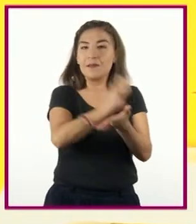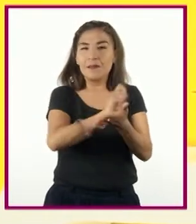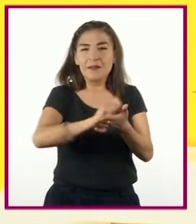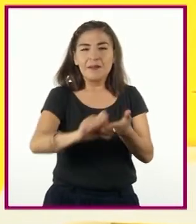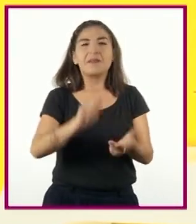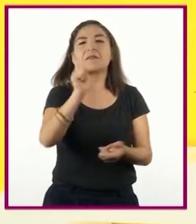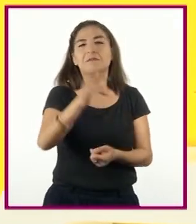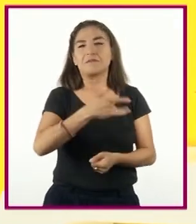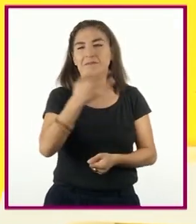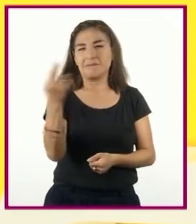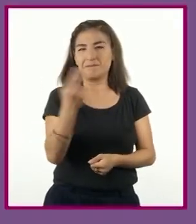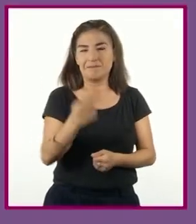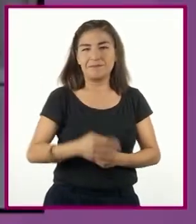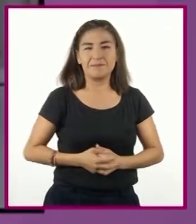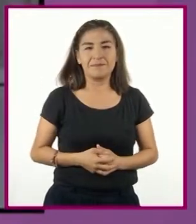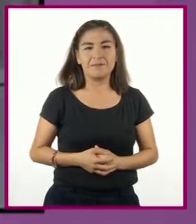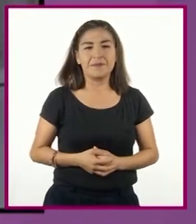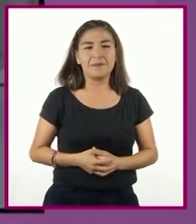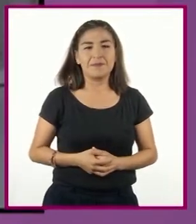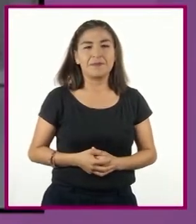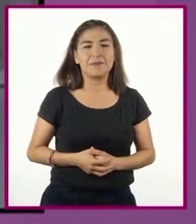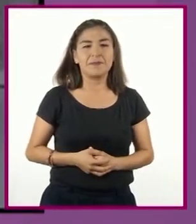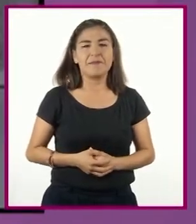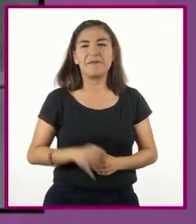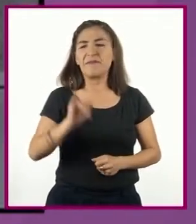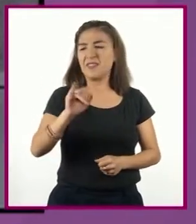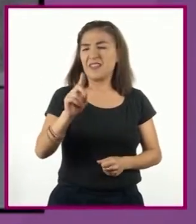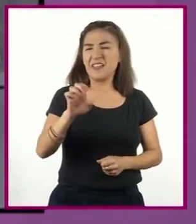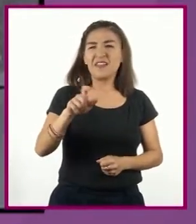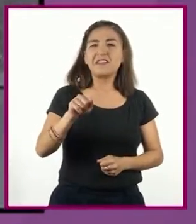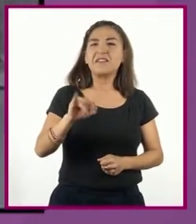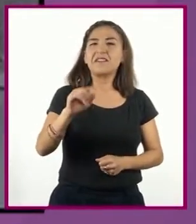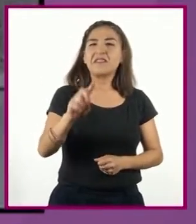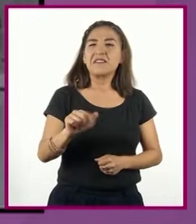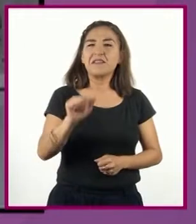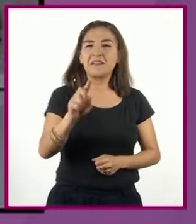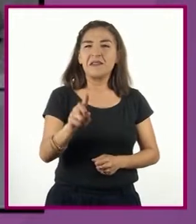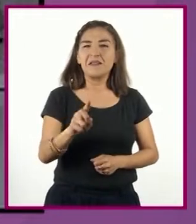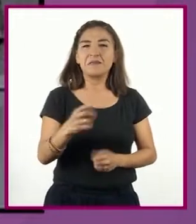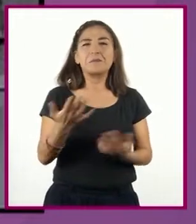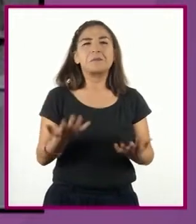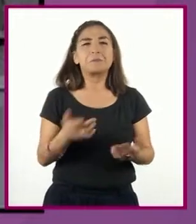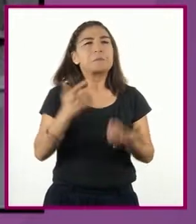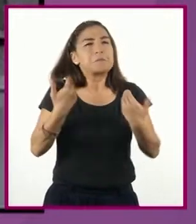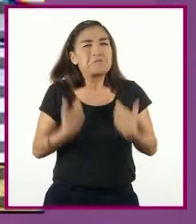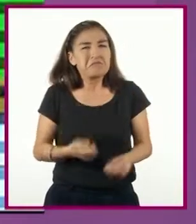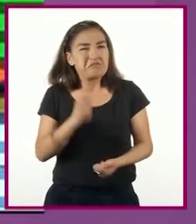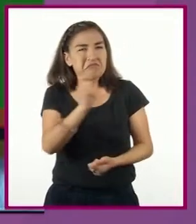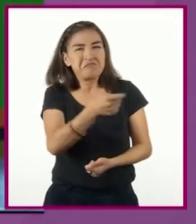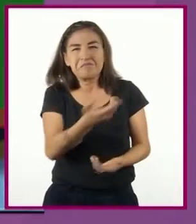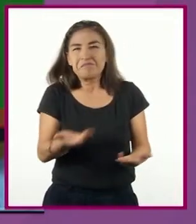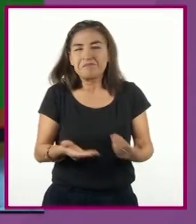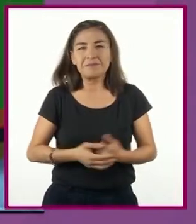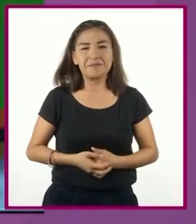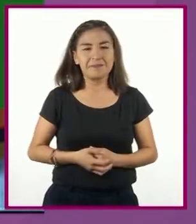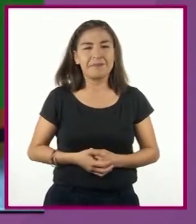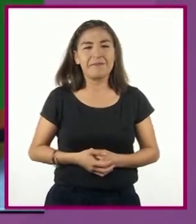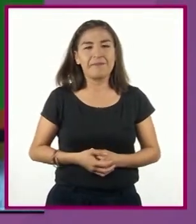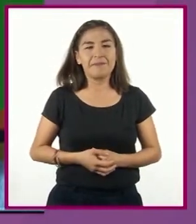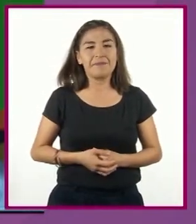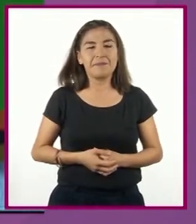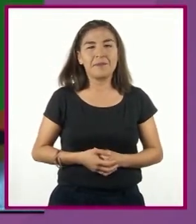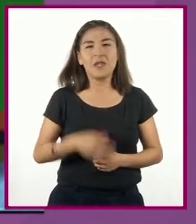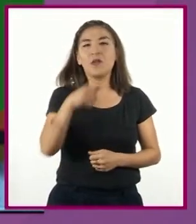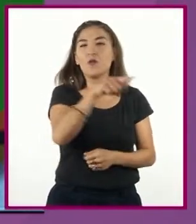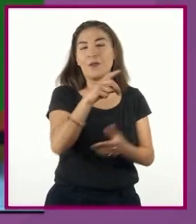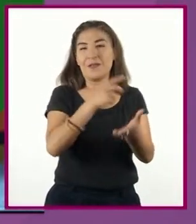que considere necesario. ¿Identidad? ¿Qué debemos entender por identidad? Según el Diccionario de la